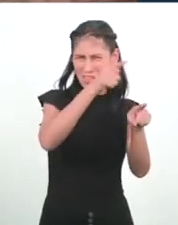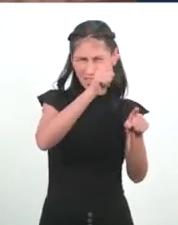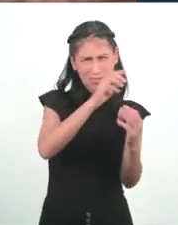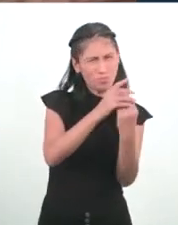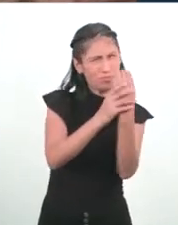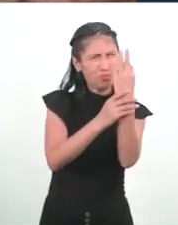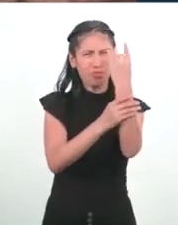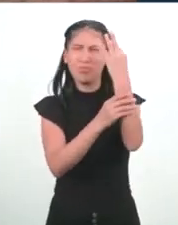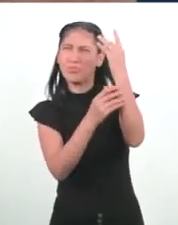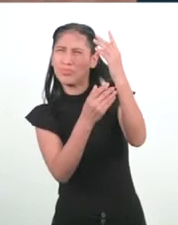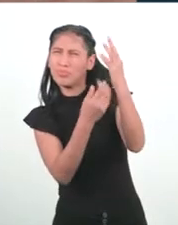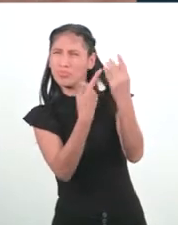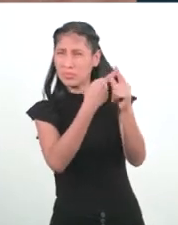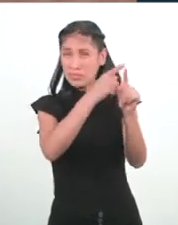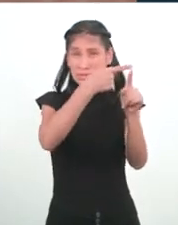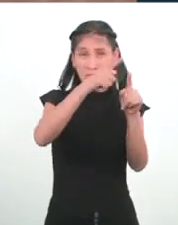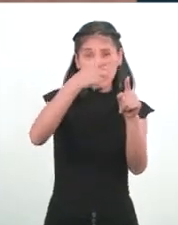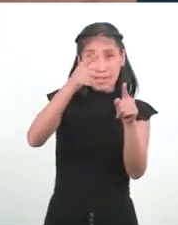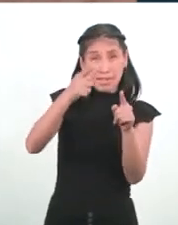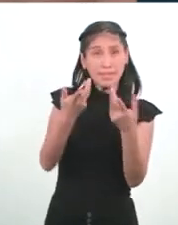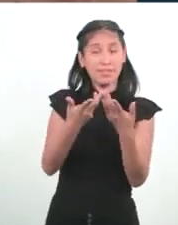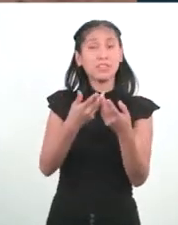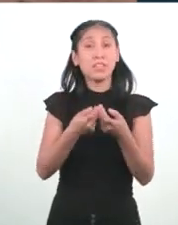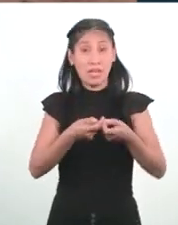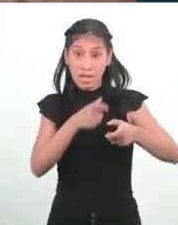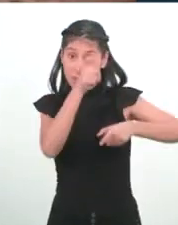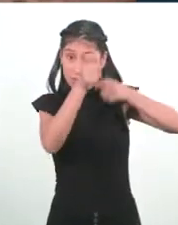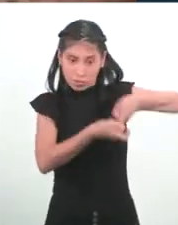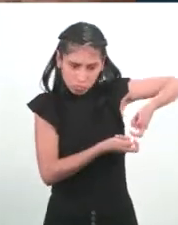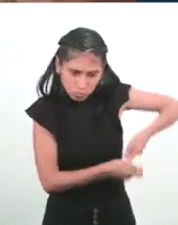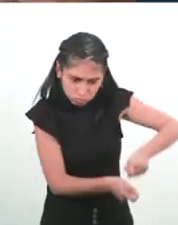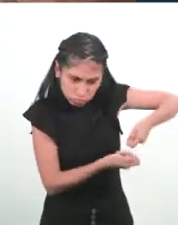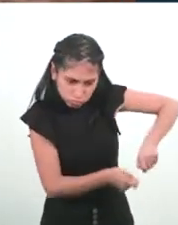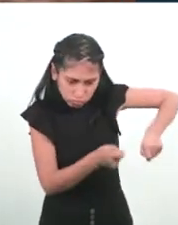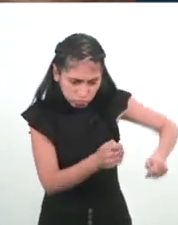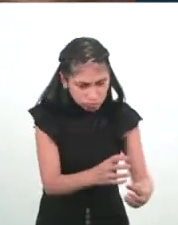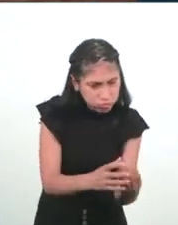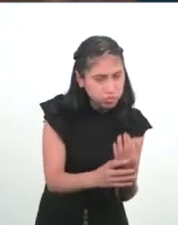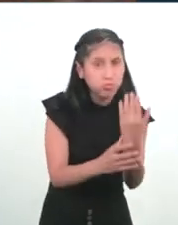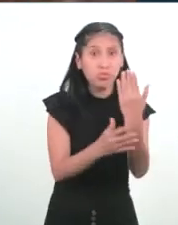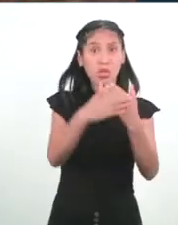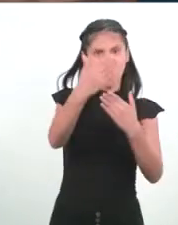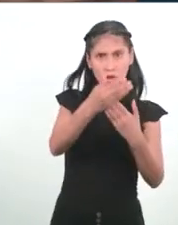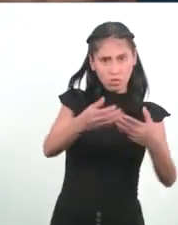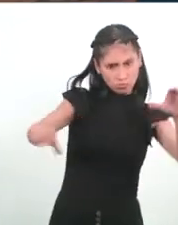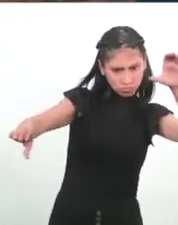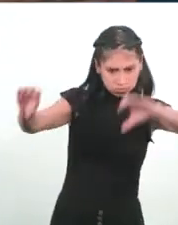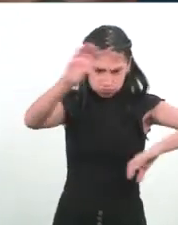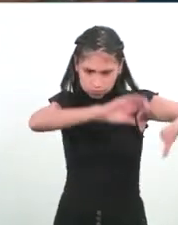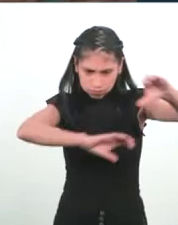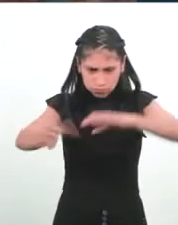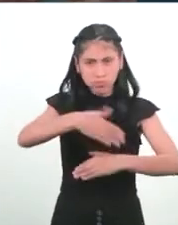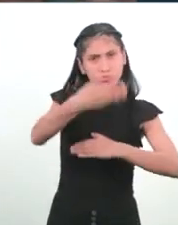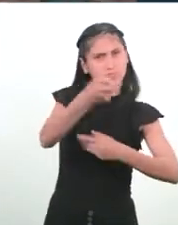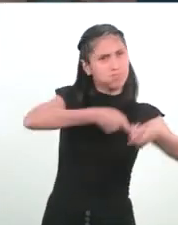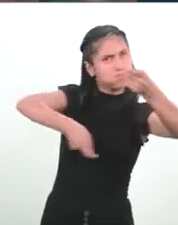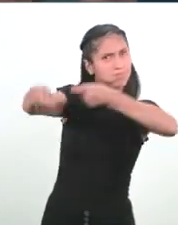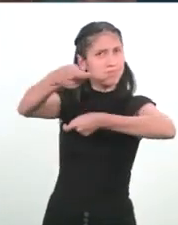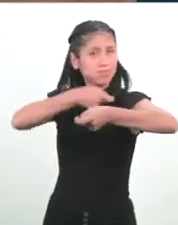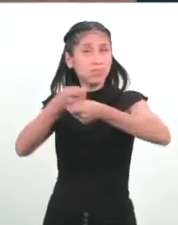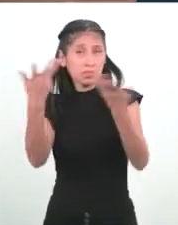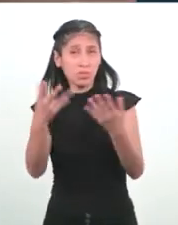muchos productos que producen los agricultores y podríamos darle un valor agregado a aquello para que pueda ser un gran